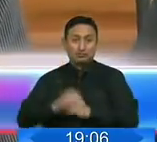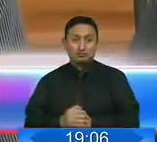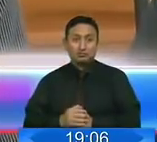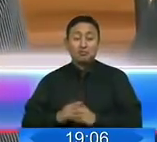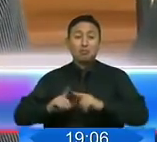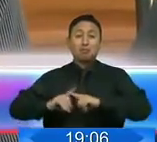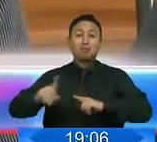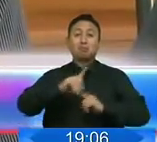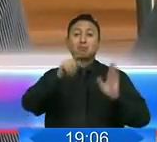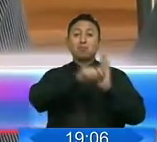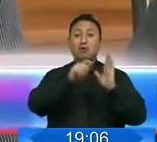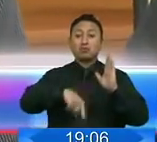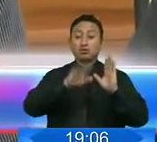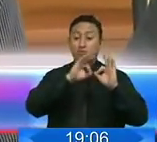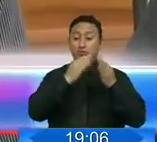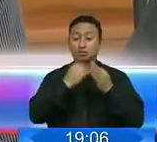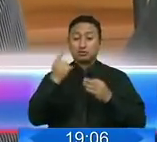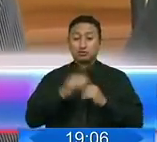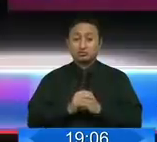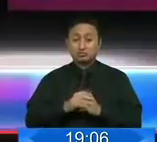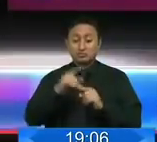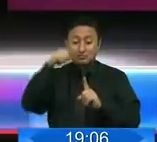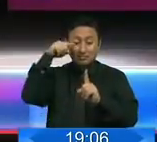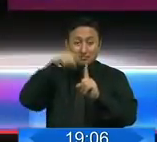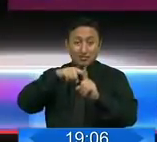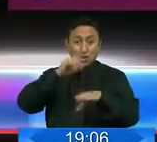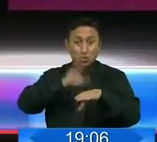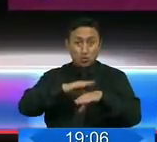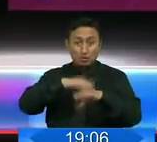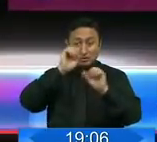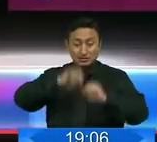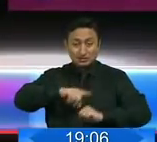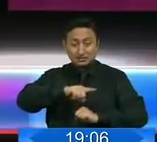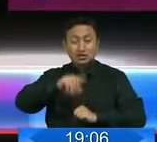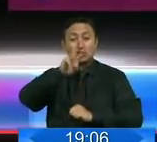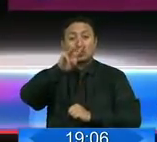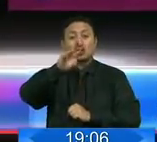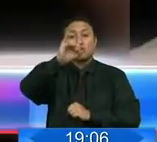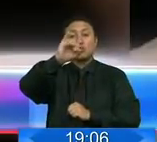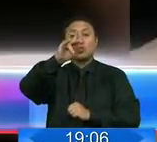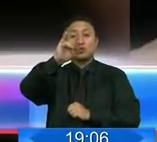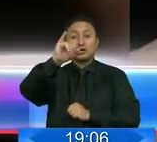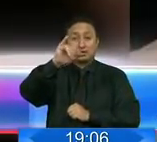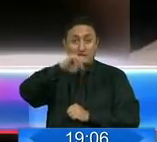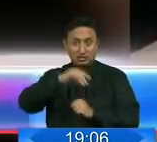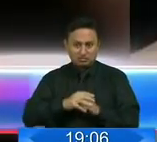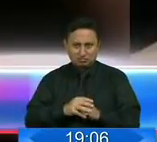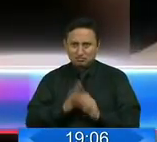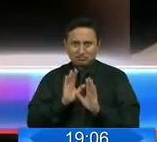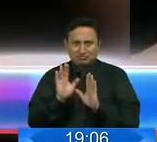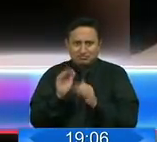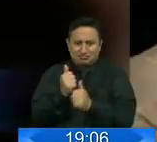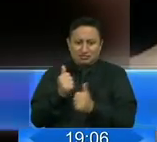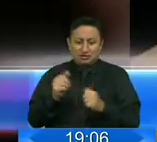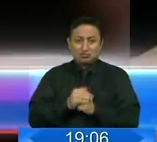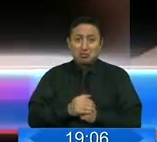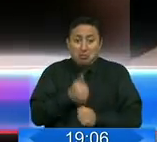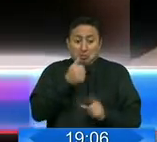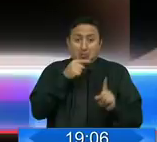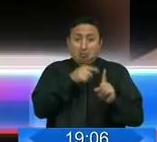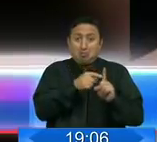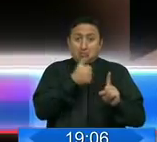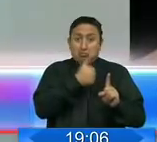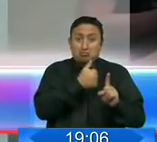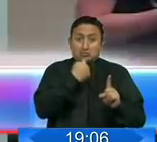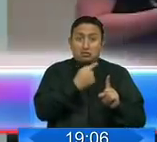y familia negaron que Vini esté relacionado directamente con Wikileaks. El mismo Vini decidió pronunciarse sobre su caso a través